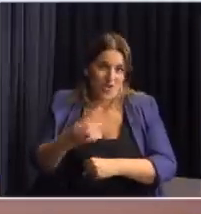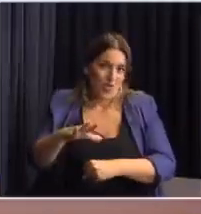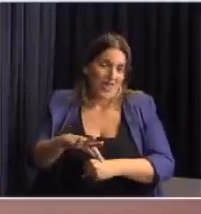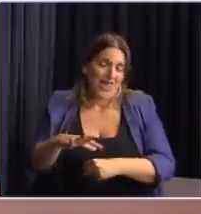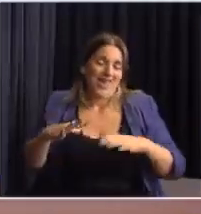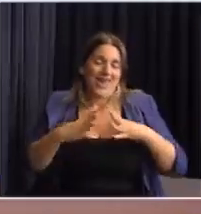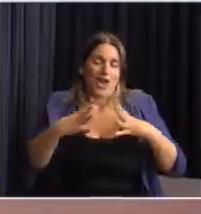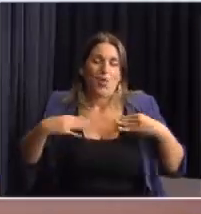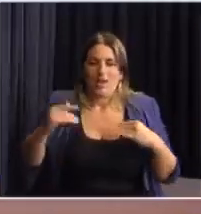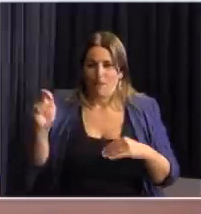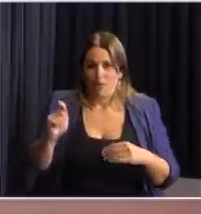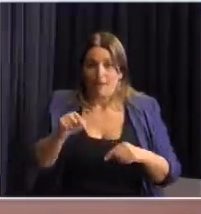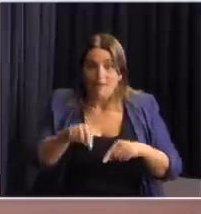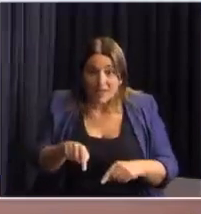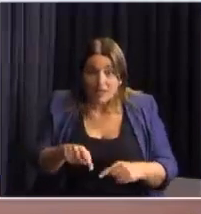de mayo.